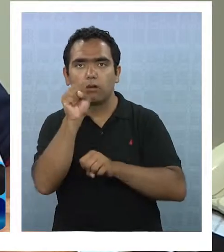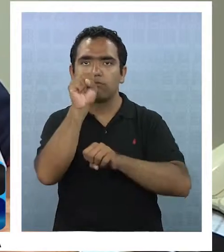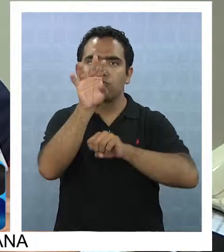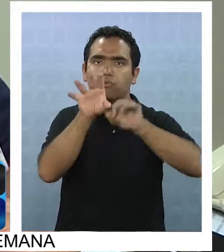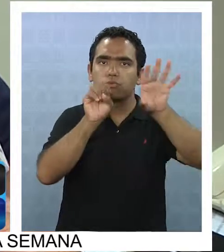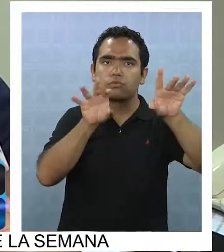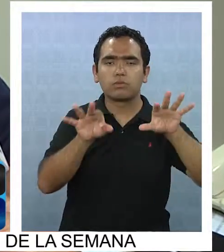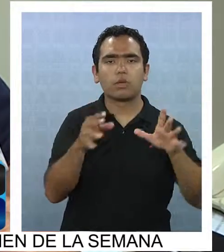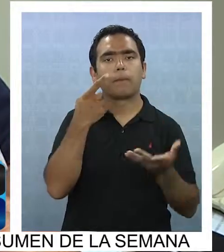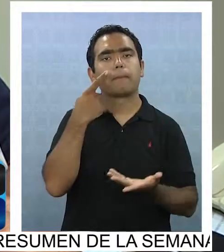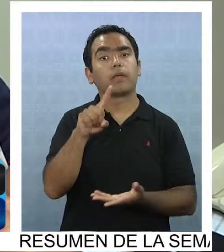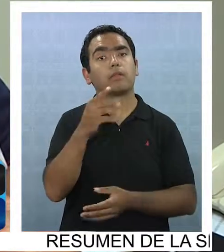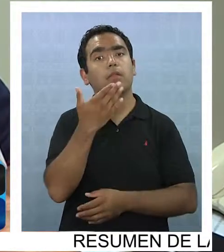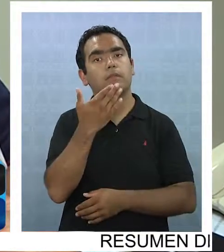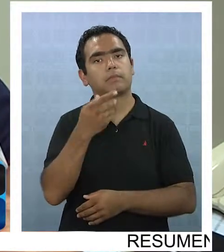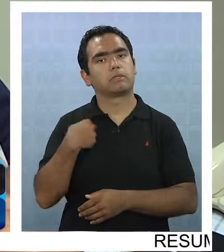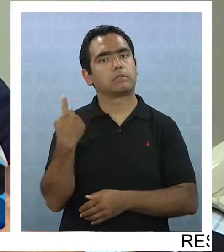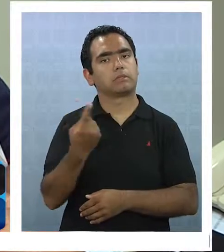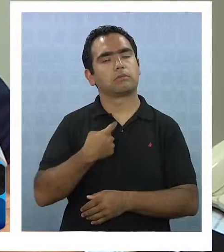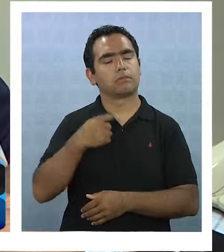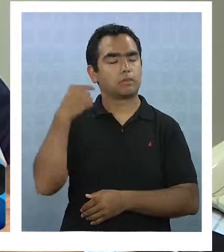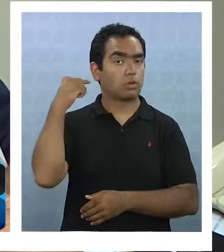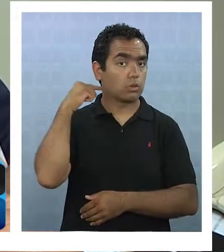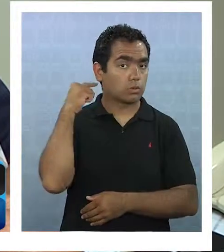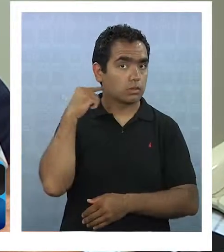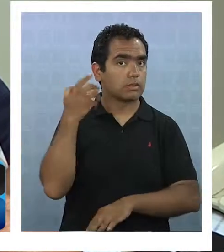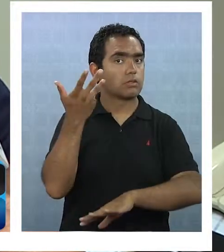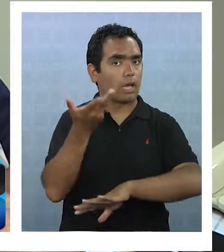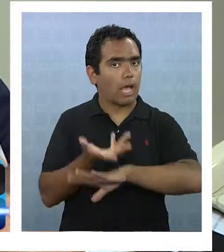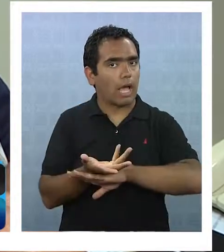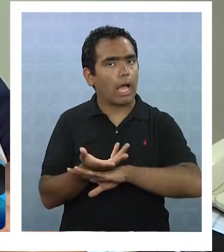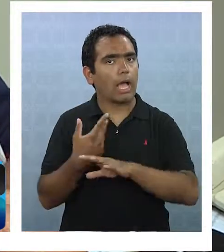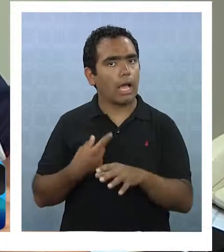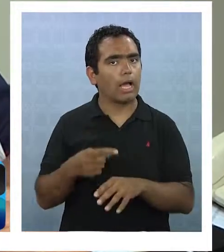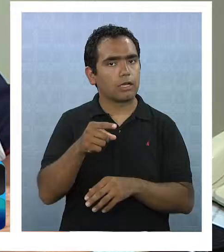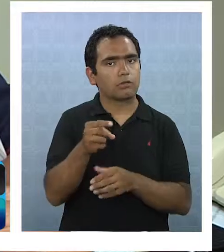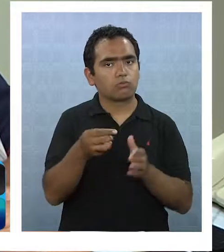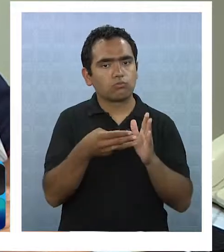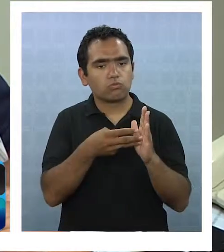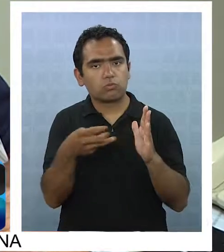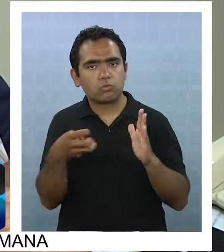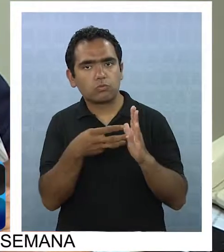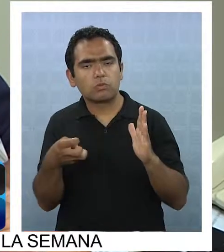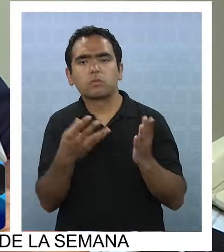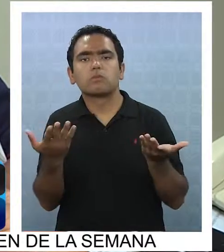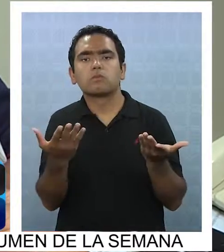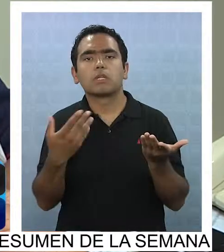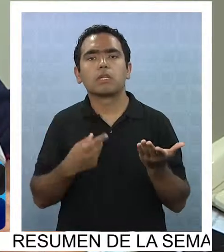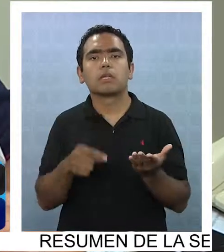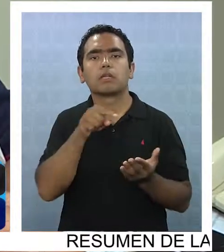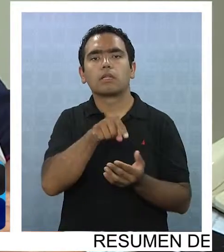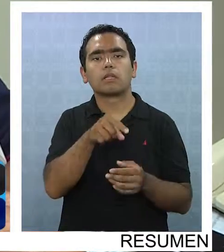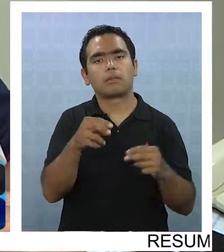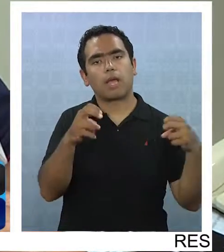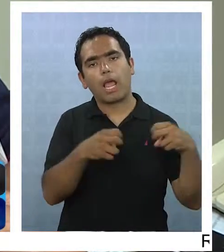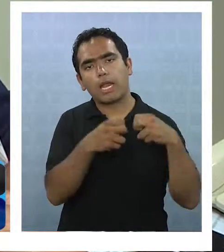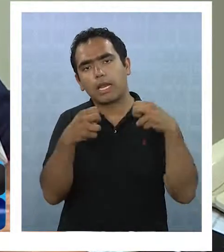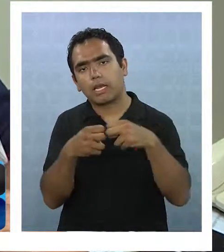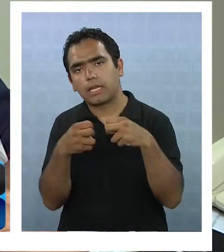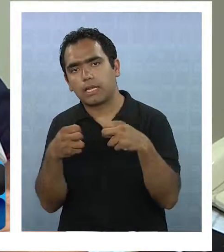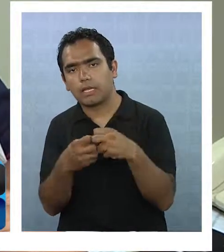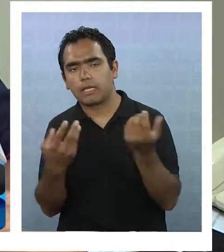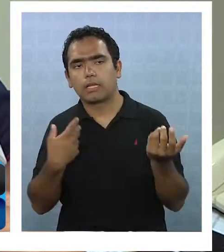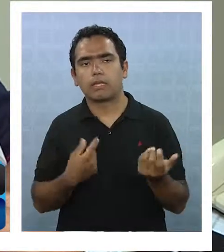pero también tenemos que tener conciencia que hay un tema, un consumo inmenso de energía, lo cual eso se produce un tema de